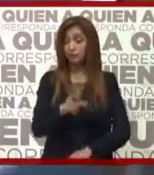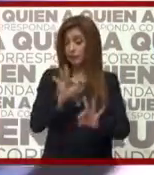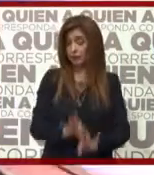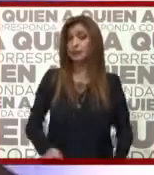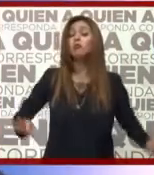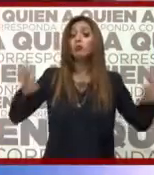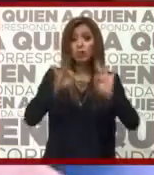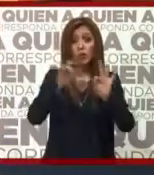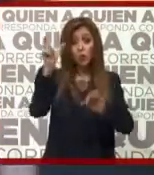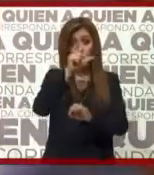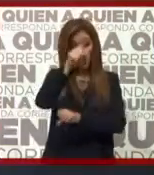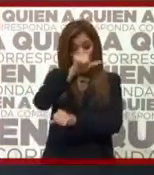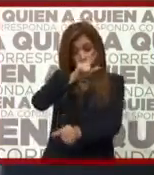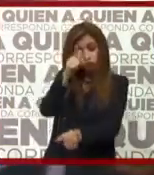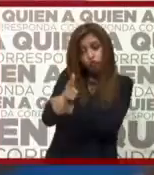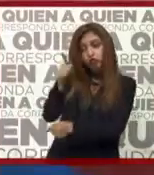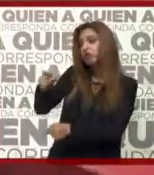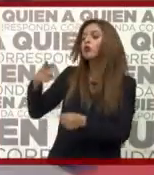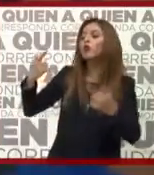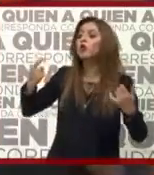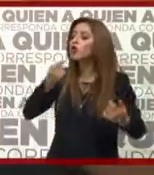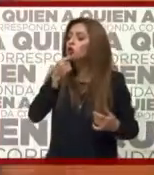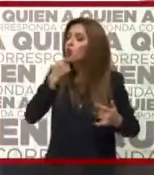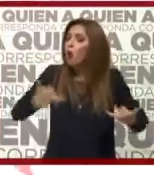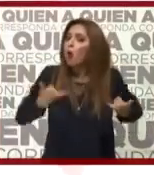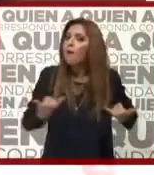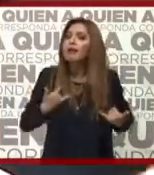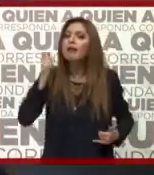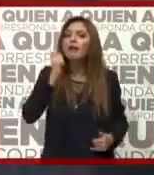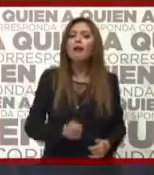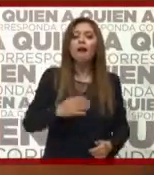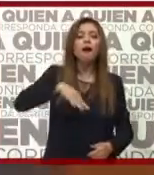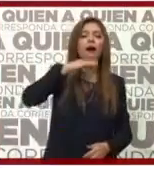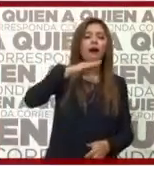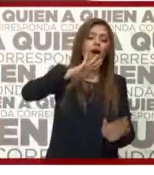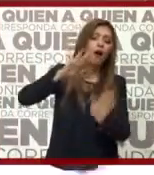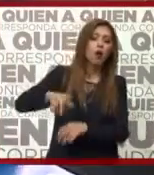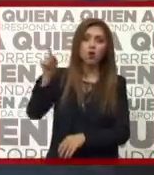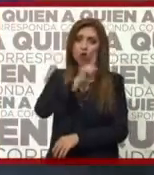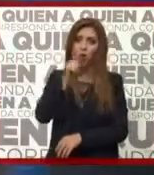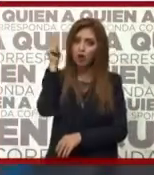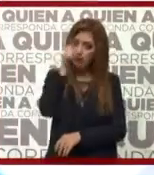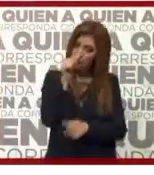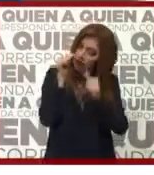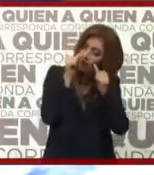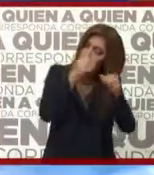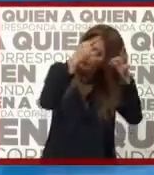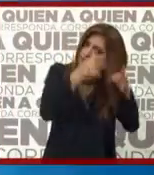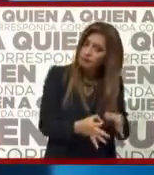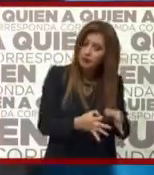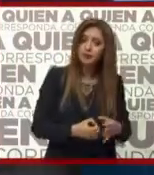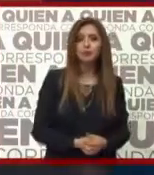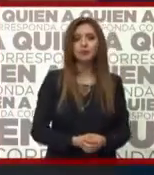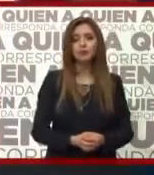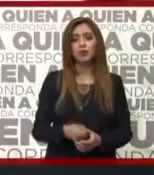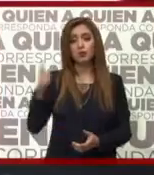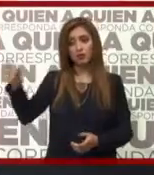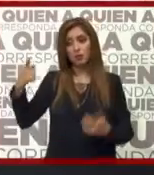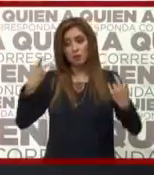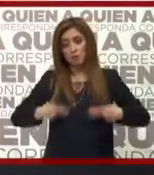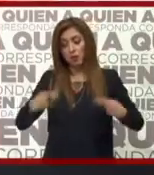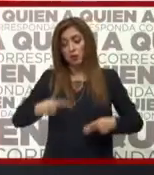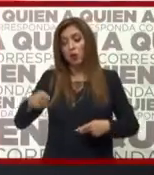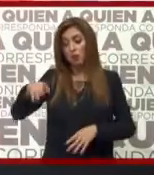que al detectar estos comportamientos no se menosprecie ni se atienda con un especialista y de mañana o termina en la cárcel o